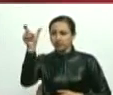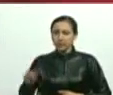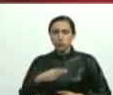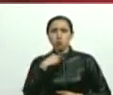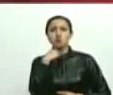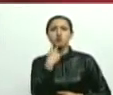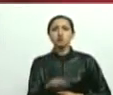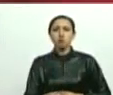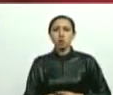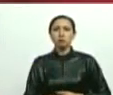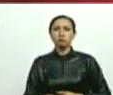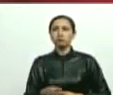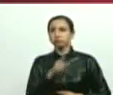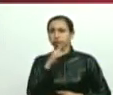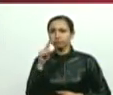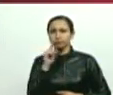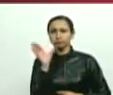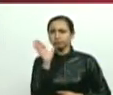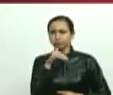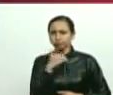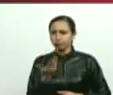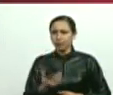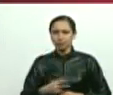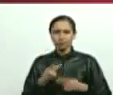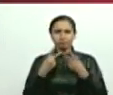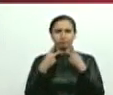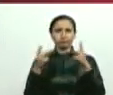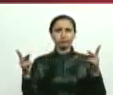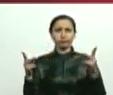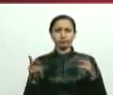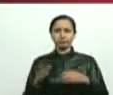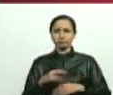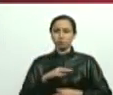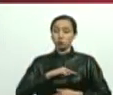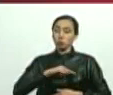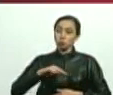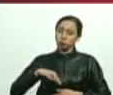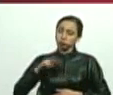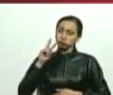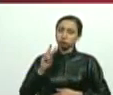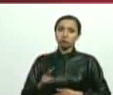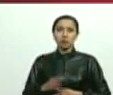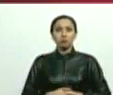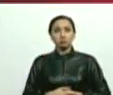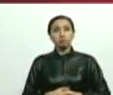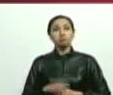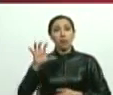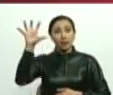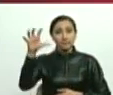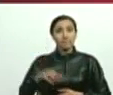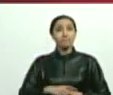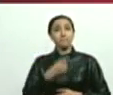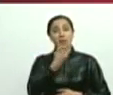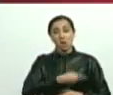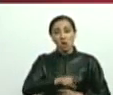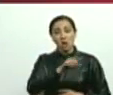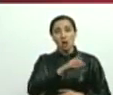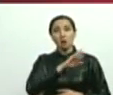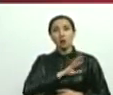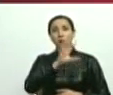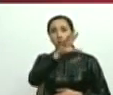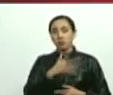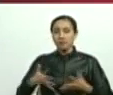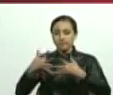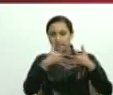vocero anónimo y se lo publican como noticia y no. Entonces nosotros, un país colonizado por los Estados Unidos, debe obedecer a